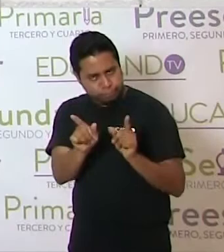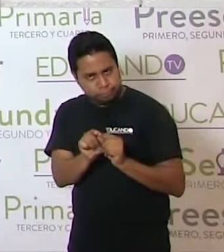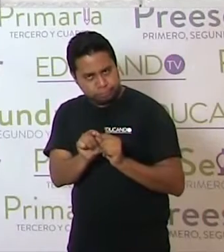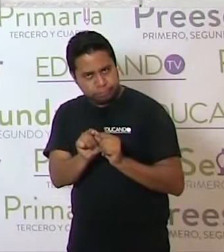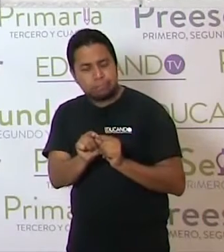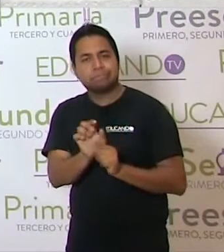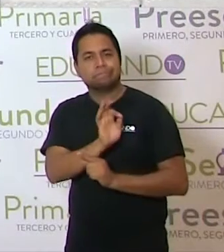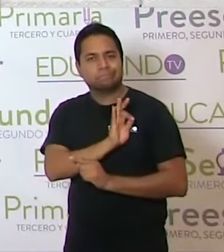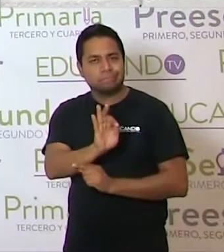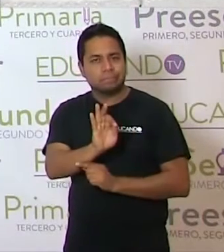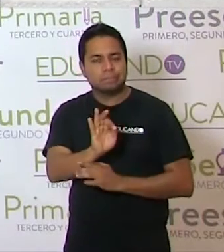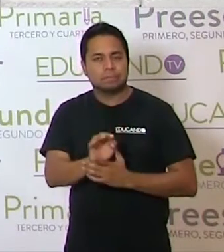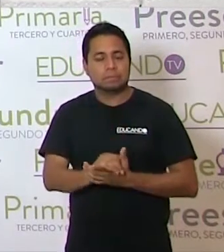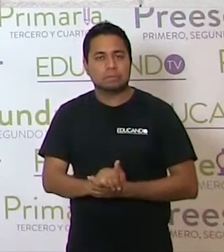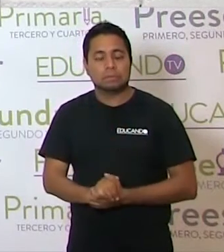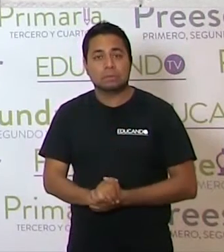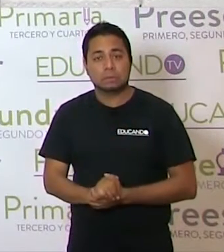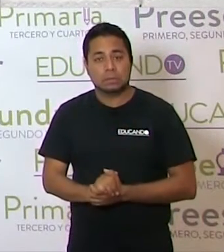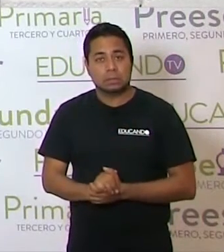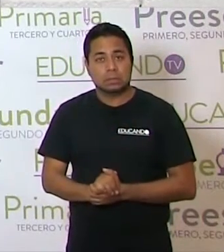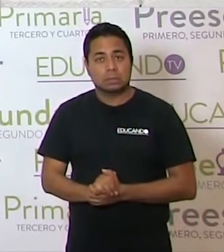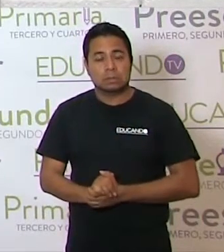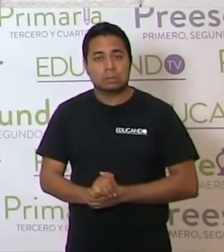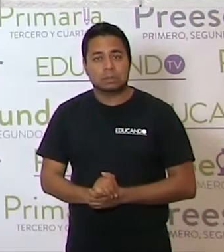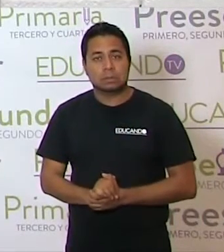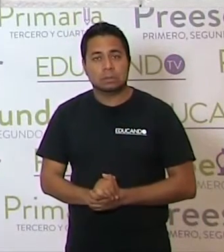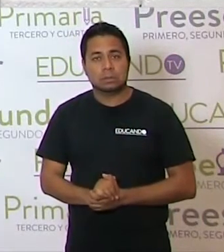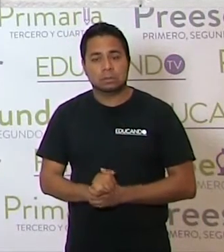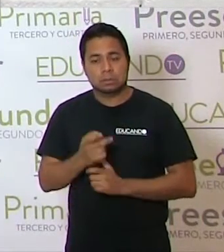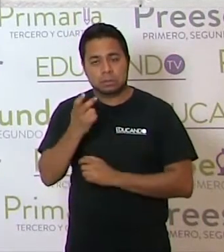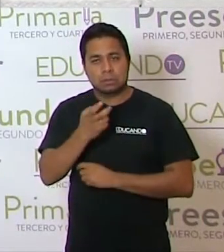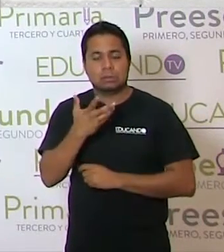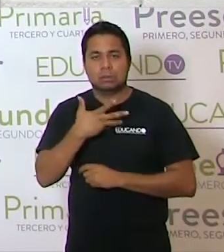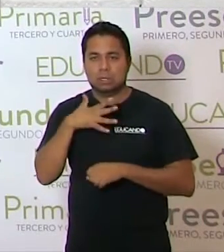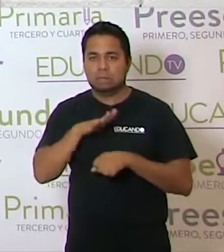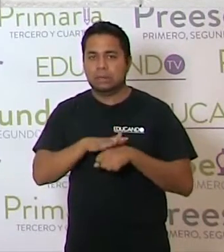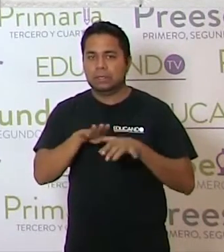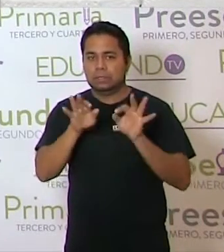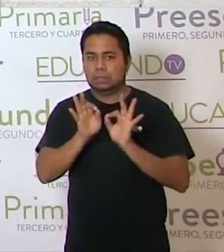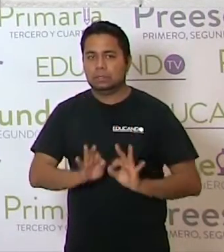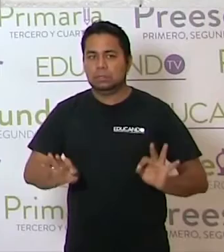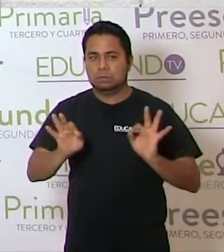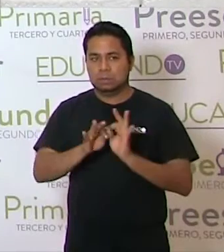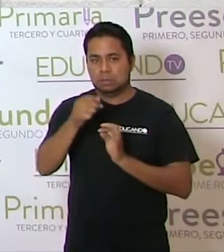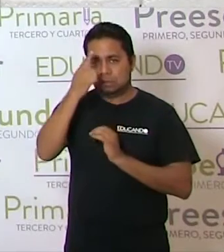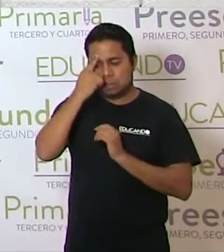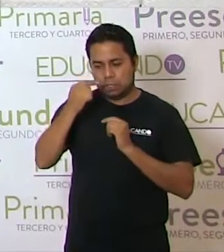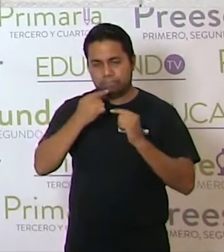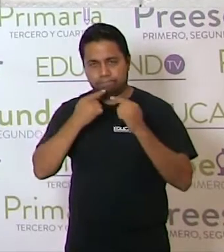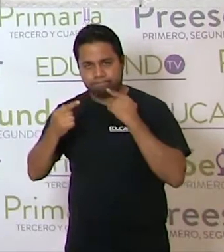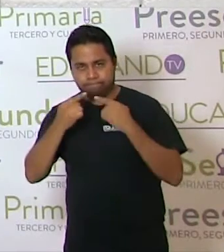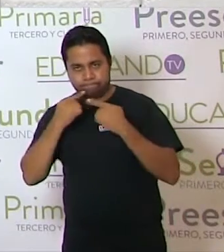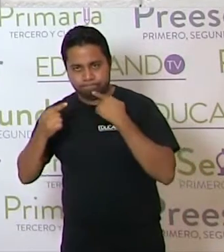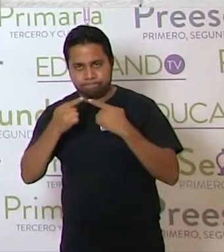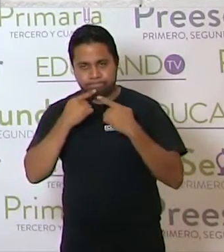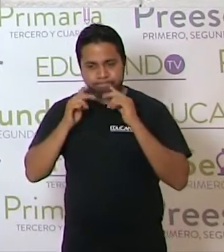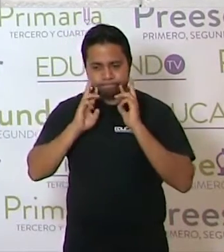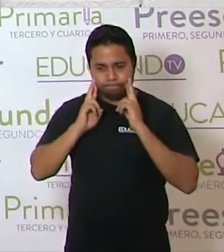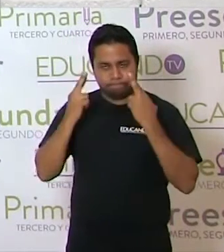resume y esa es la parte más importante de un panel de discusión